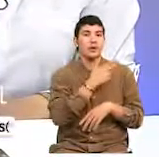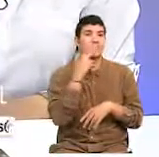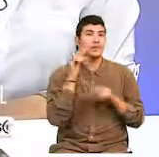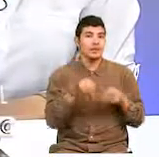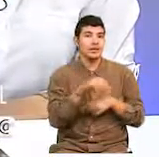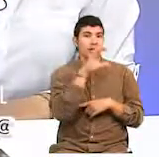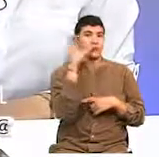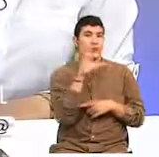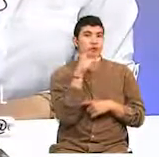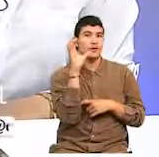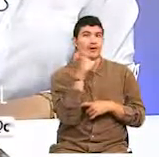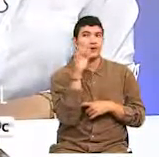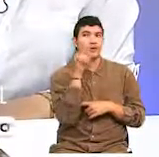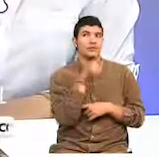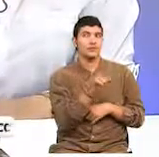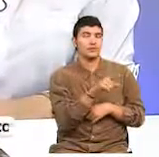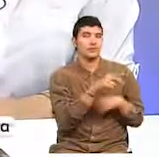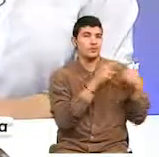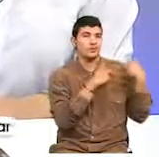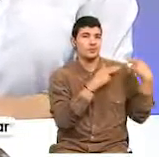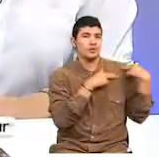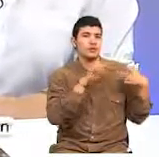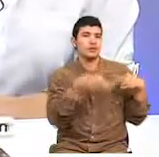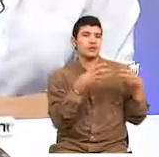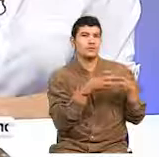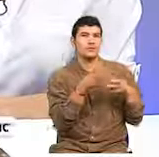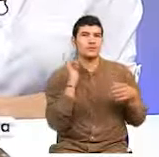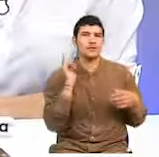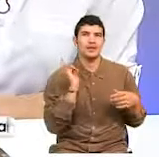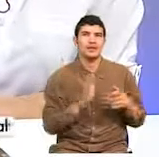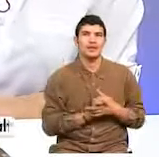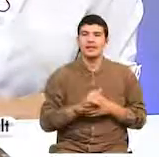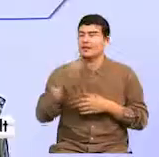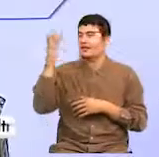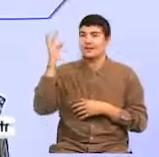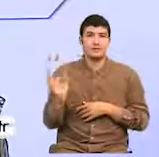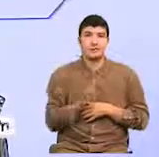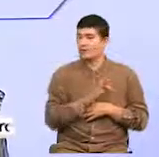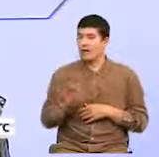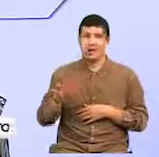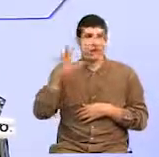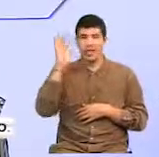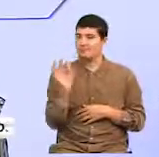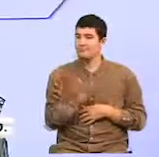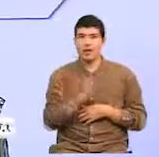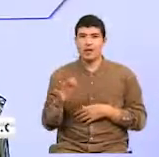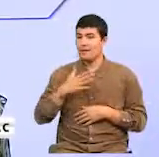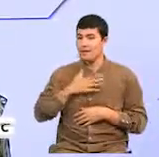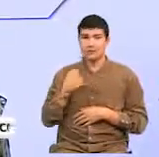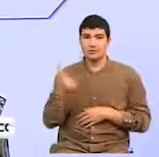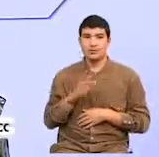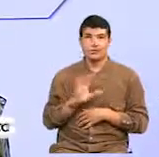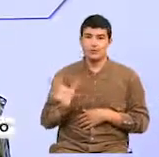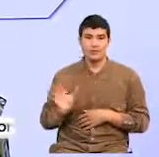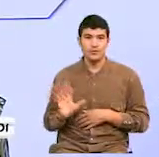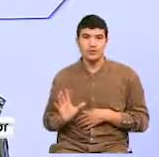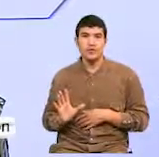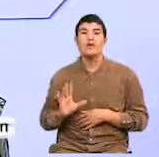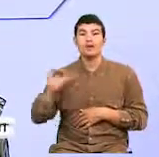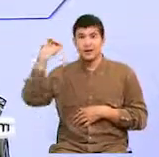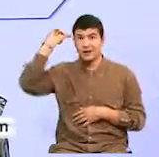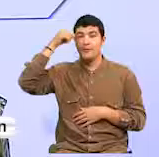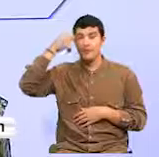territorio que le corresponde a la segunda división del ejército? Total. Total, no solamente el mío. Recuerde que el